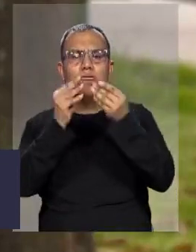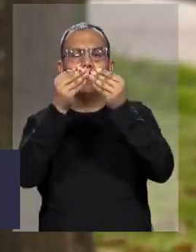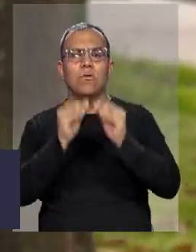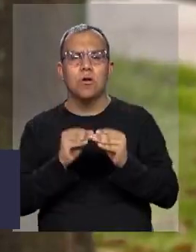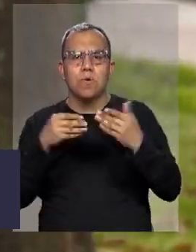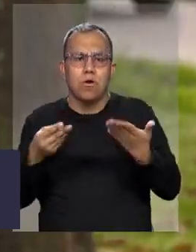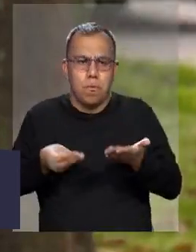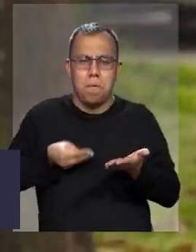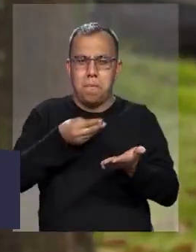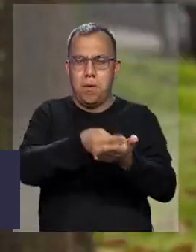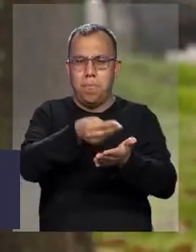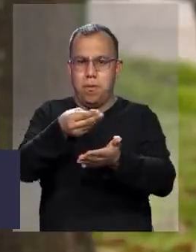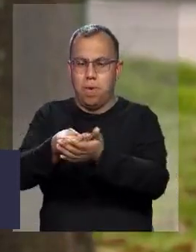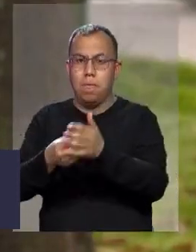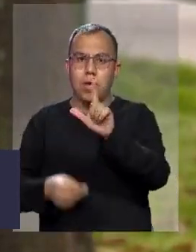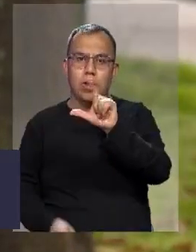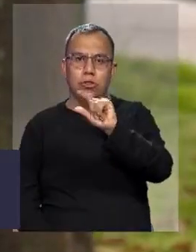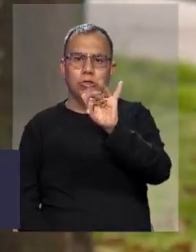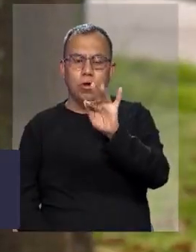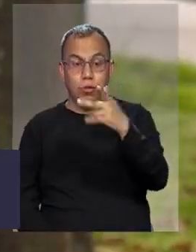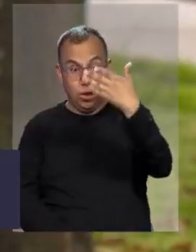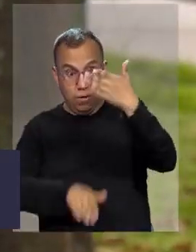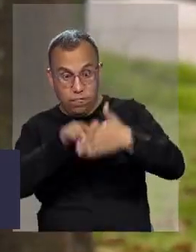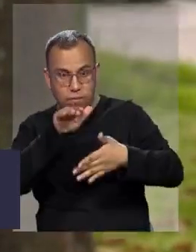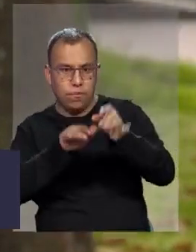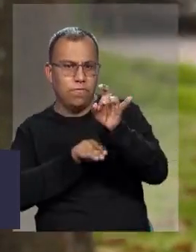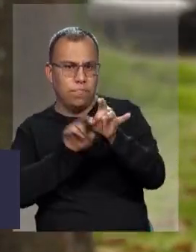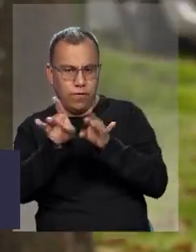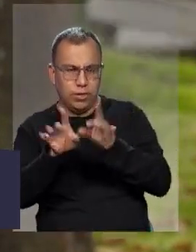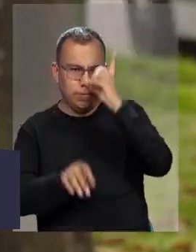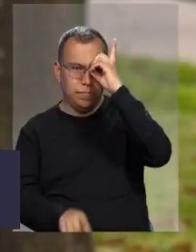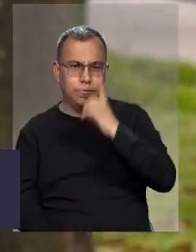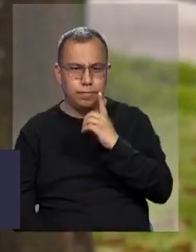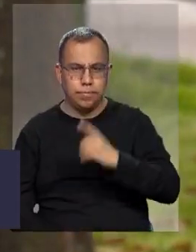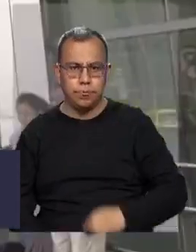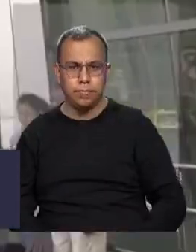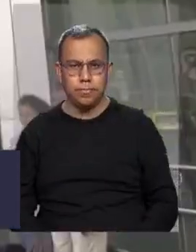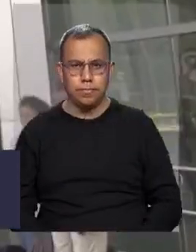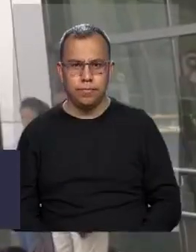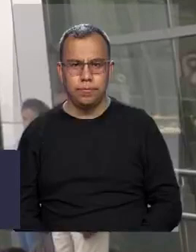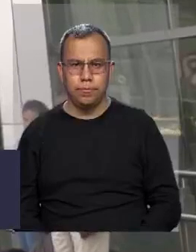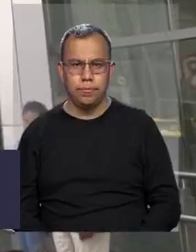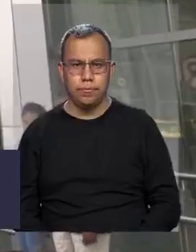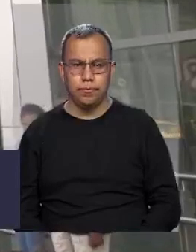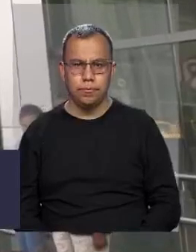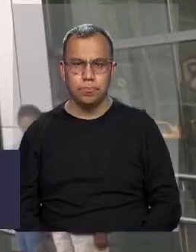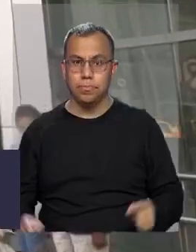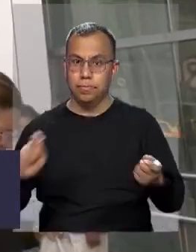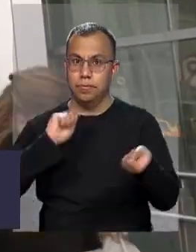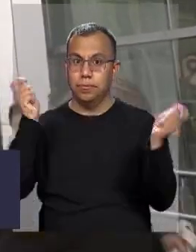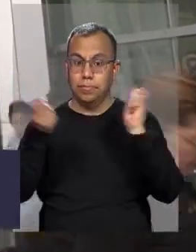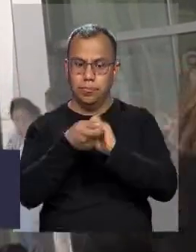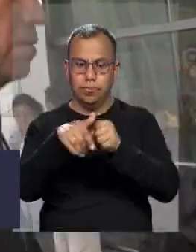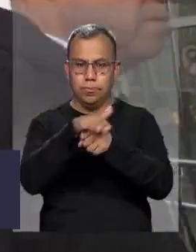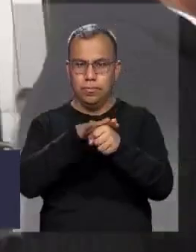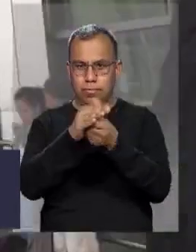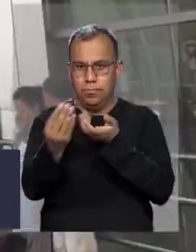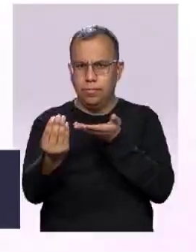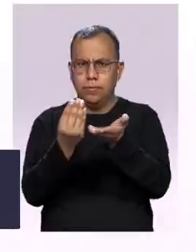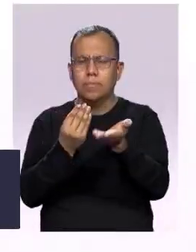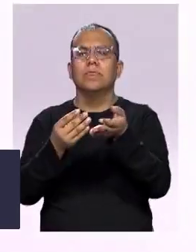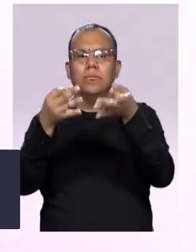de devolución de slots y colocaron fecha límite para tomar una decisión. El cambio en las condiciones lo